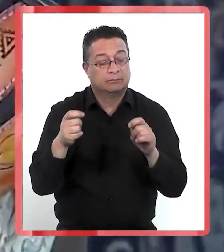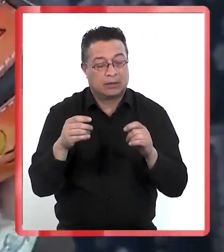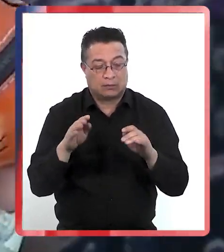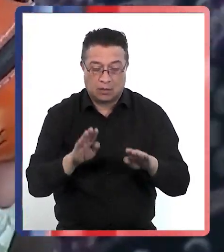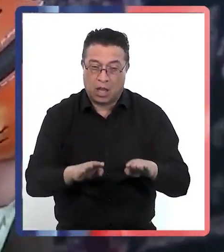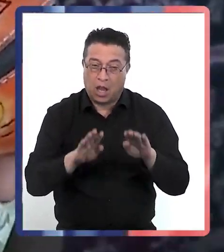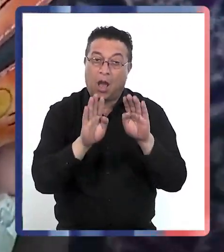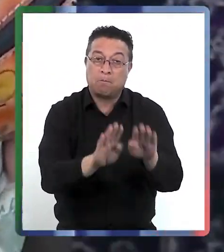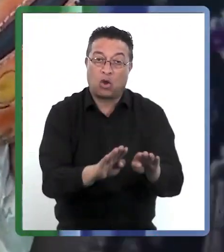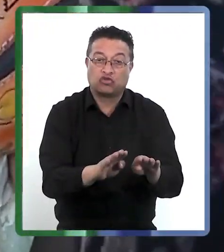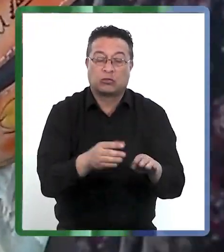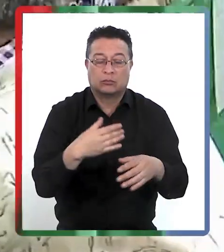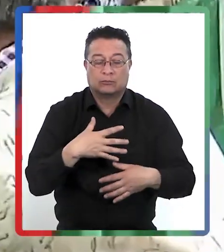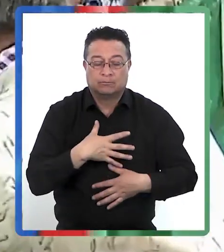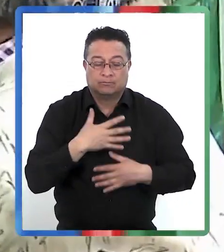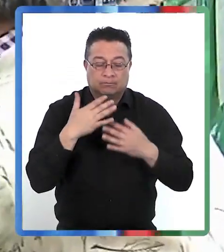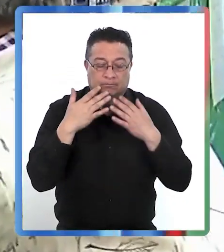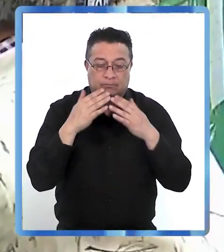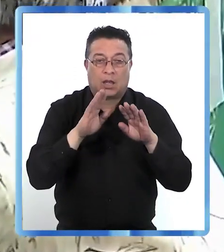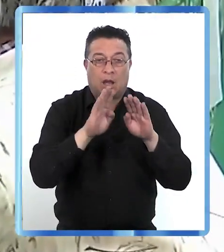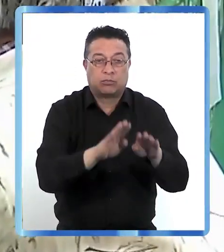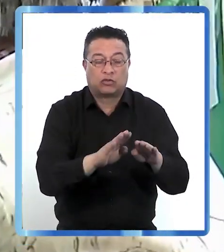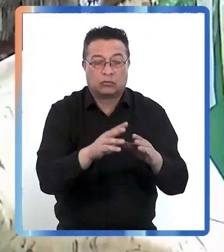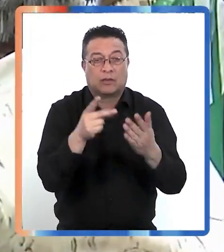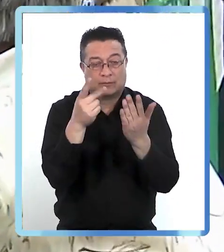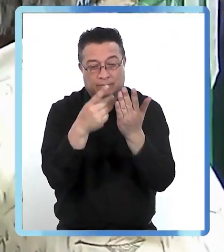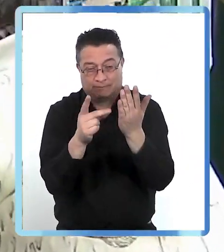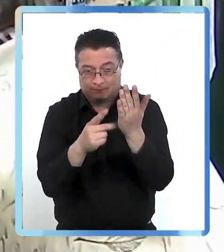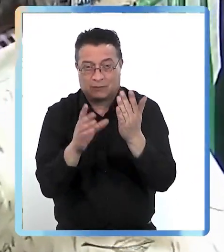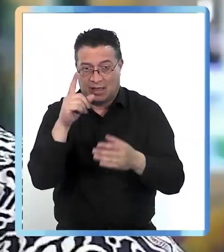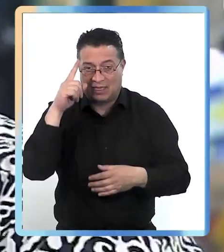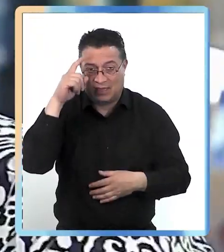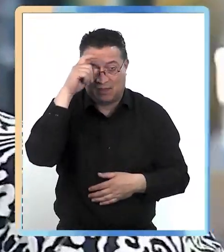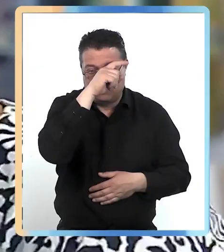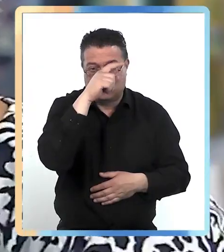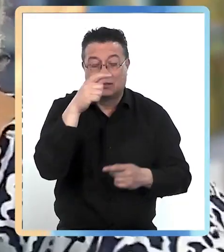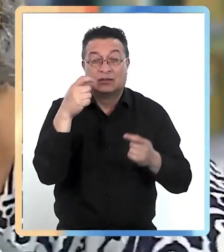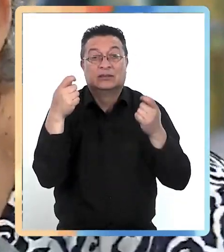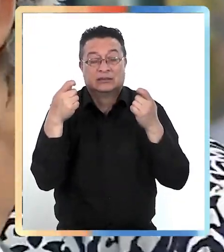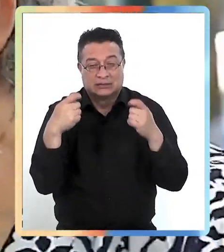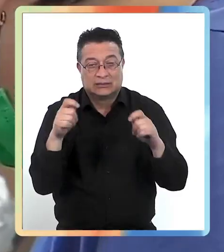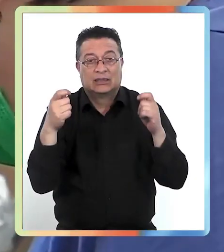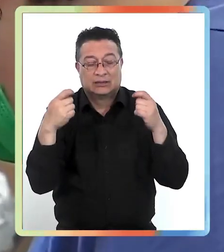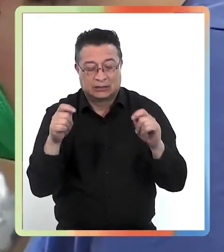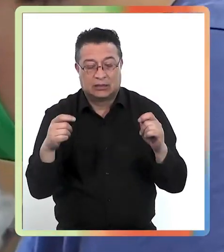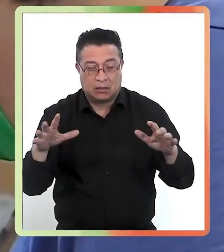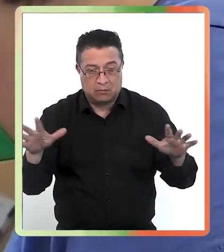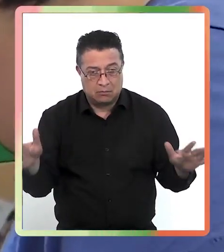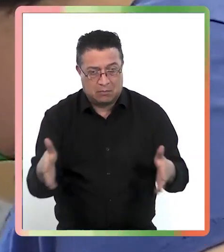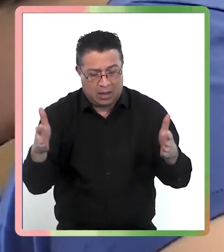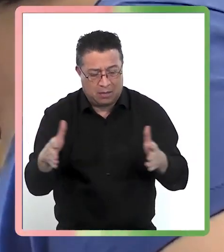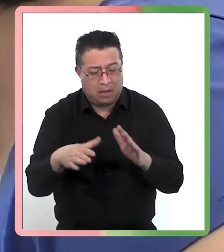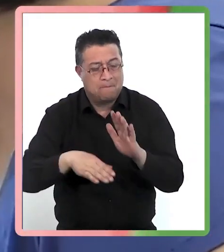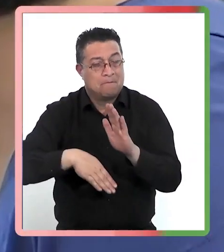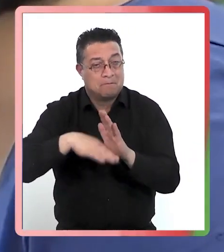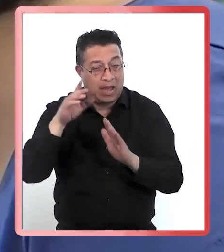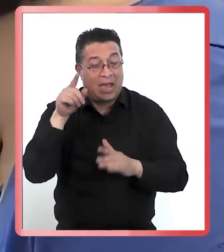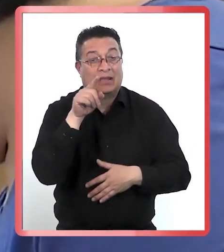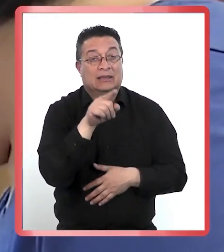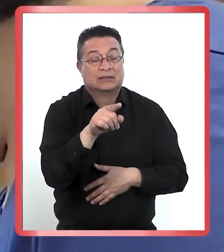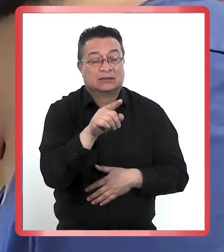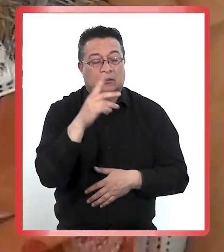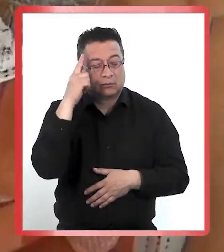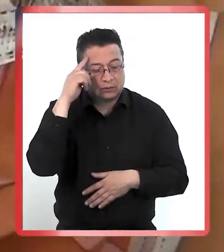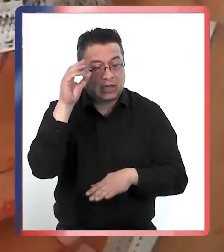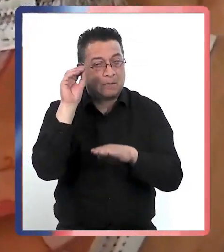tratar de apoyar al paciente en términos emocionales, porque va a ser un diagnóstico difícil, y tratar de potenciar, en la medida de lo